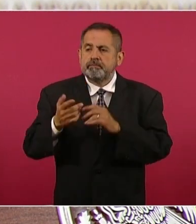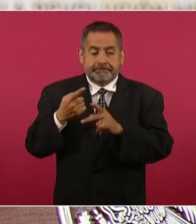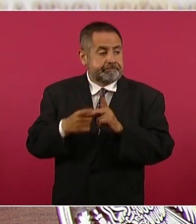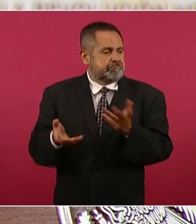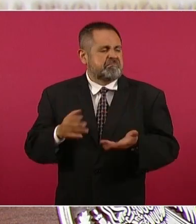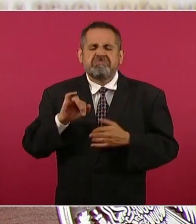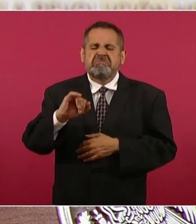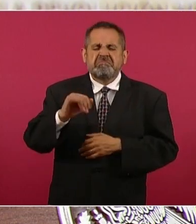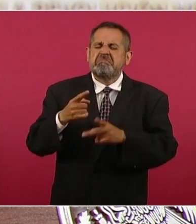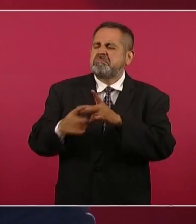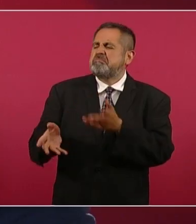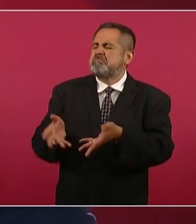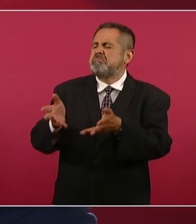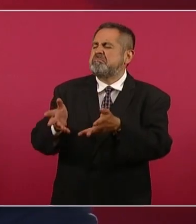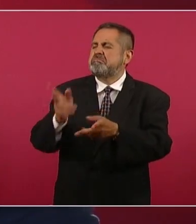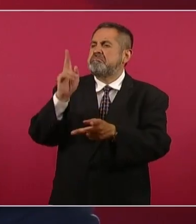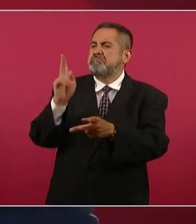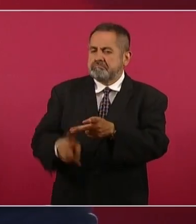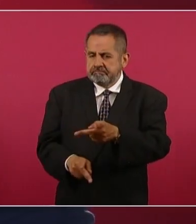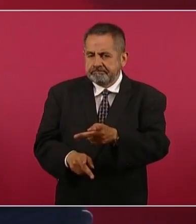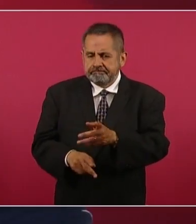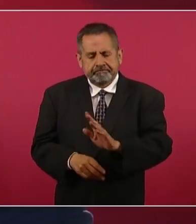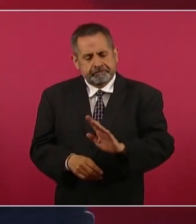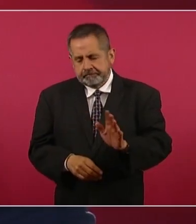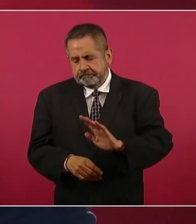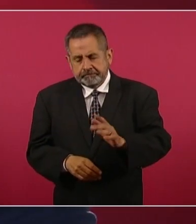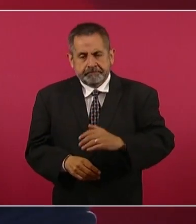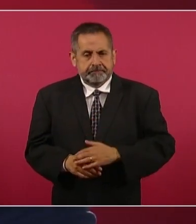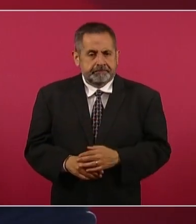inconclusas. En Sinaloa